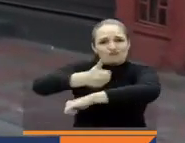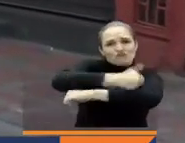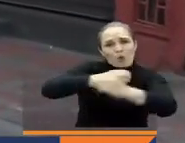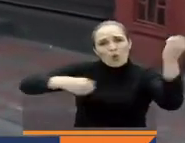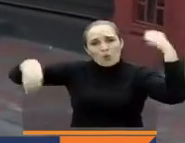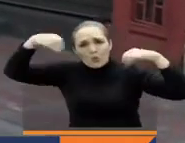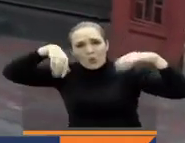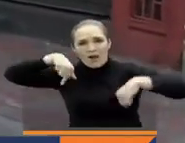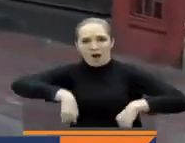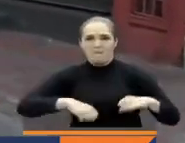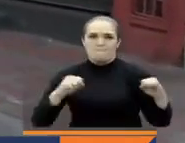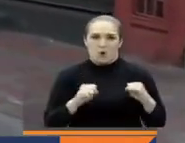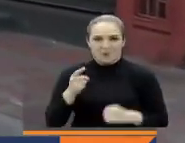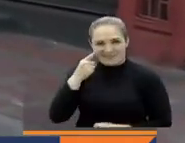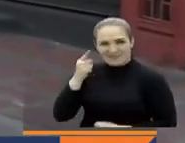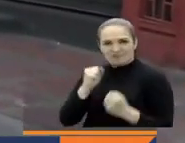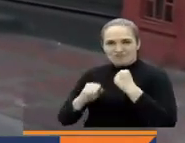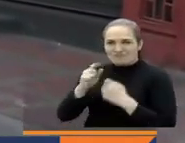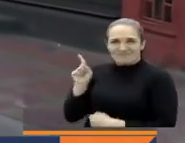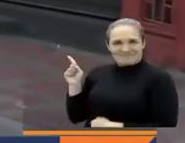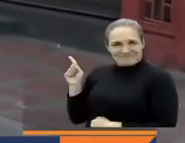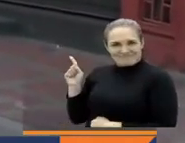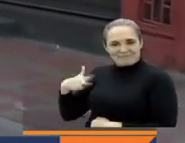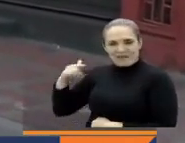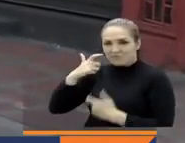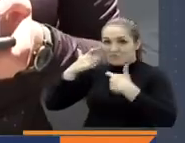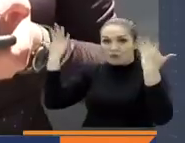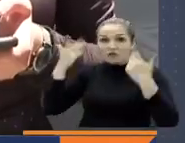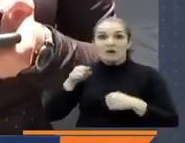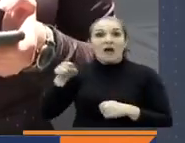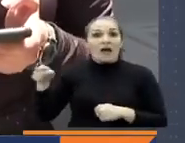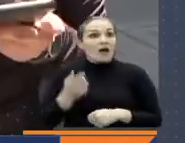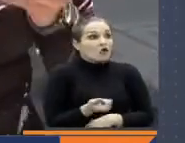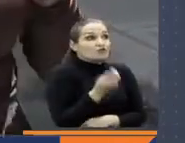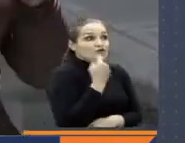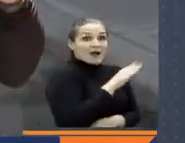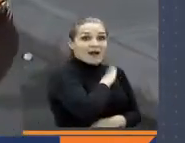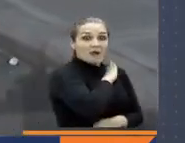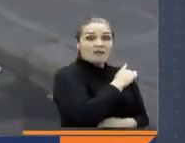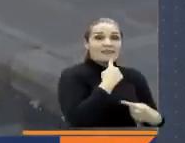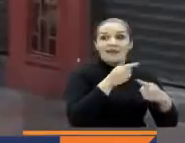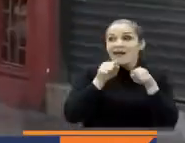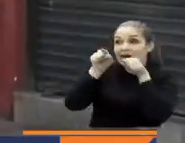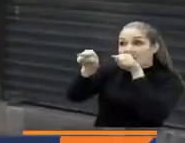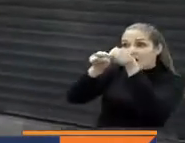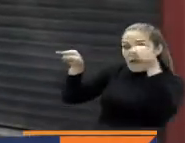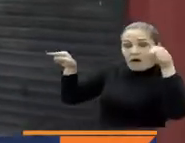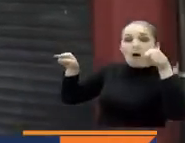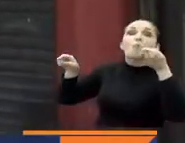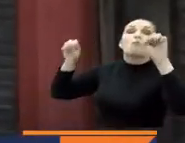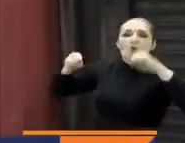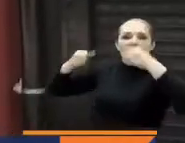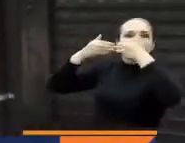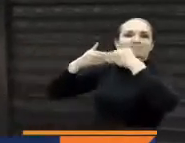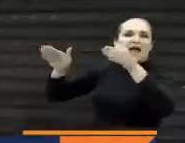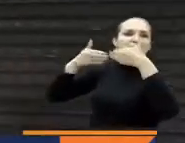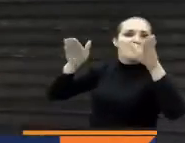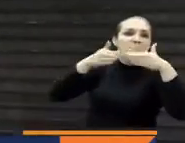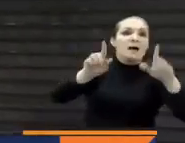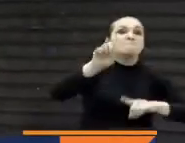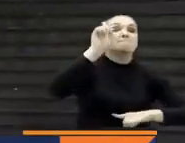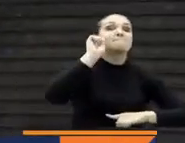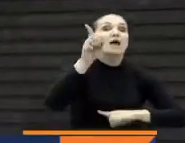usted lo acaba de confirmar, en las últimas horas la alcaldesa Claudia López indicó que esos lugares podrán ser reabiertos con un aforo